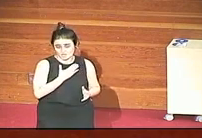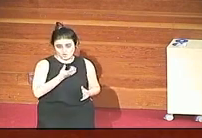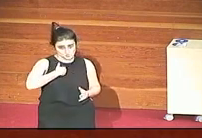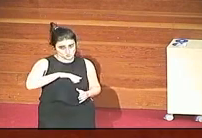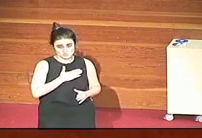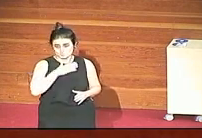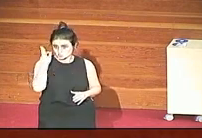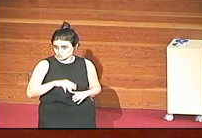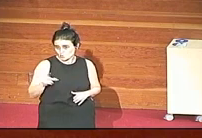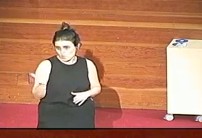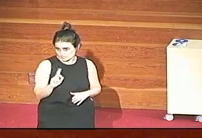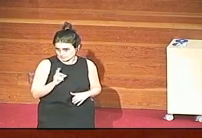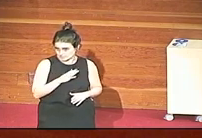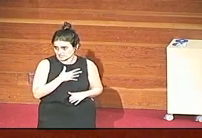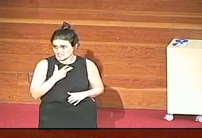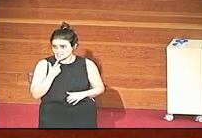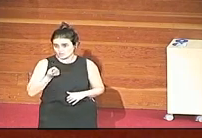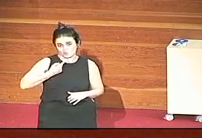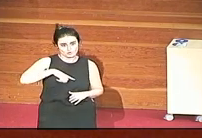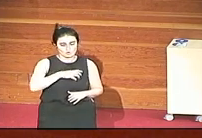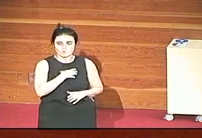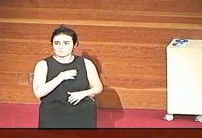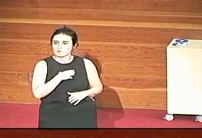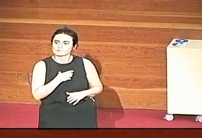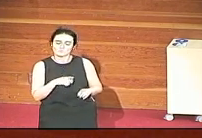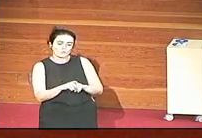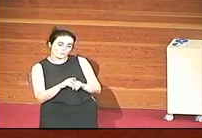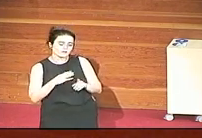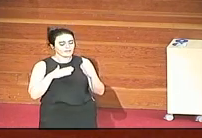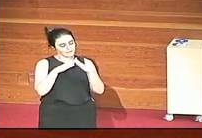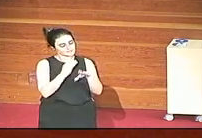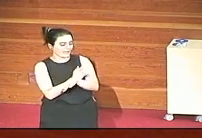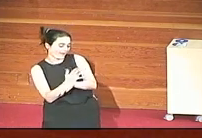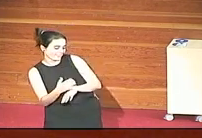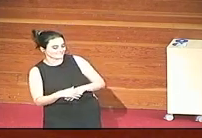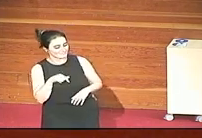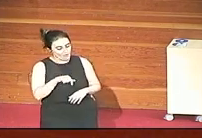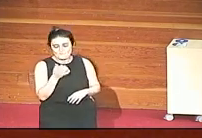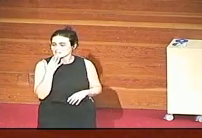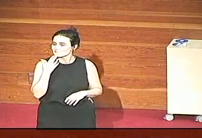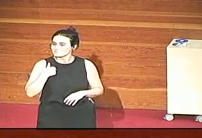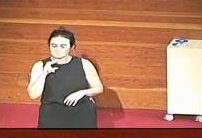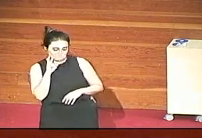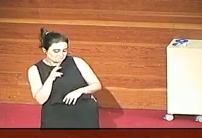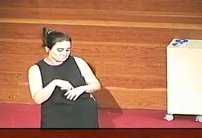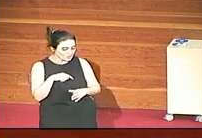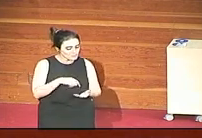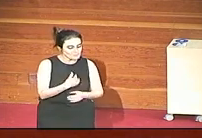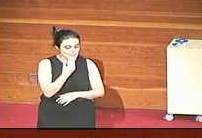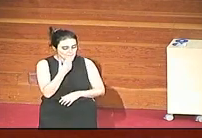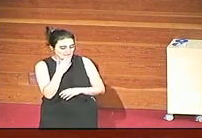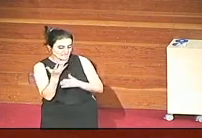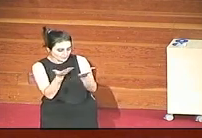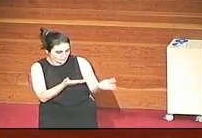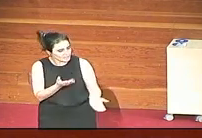podemos y tratarlo como si fuera el jardín de nuestra casa que hoy decido que tengo un parque eólico y mañana no me